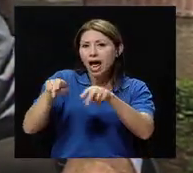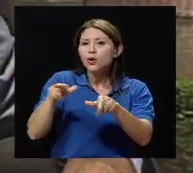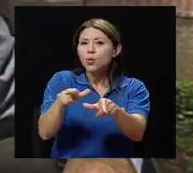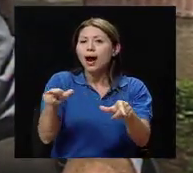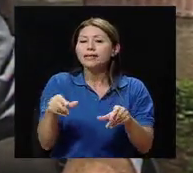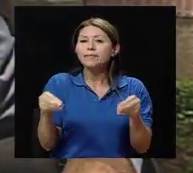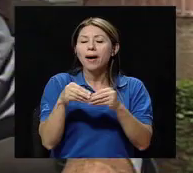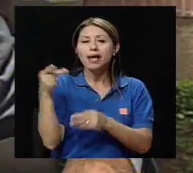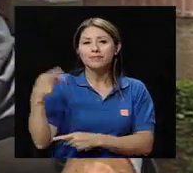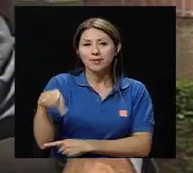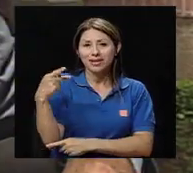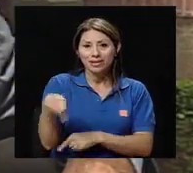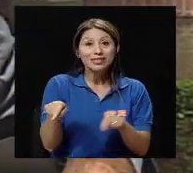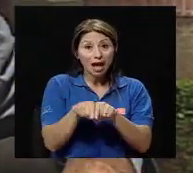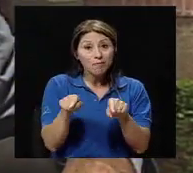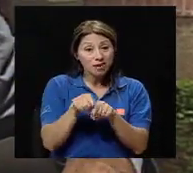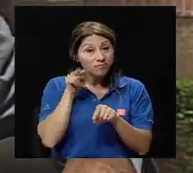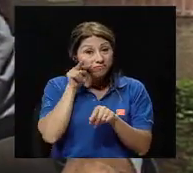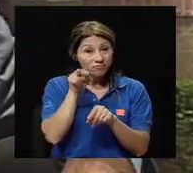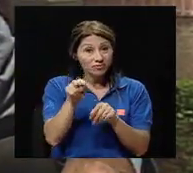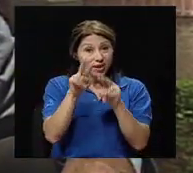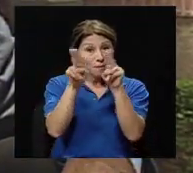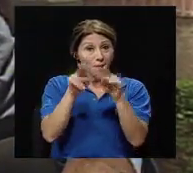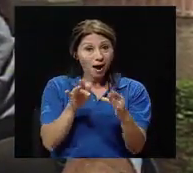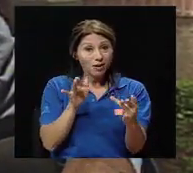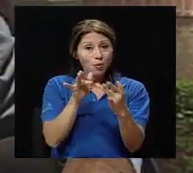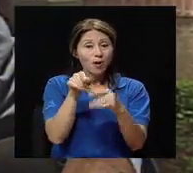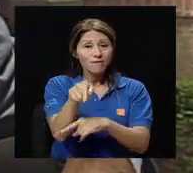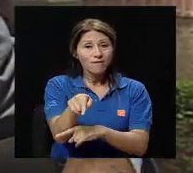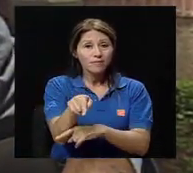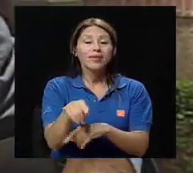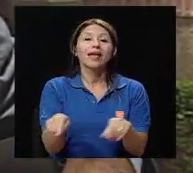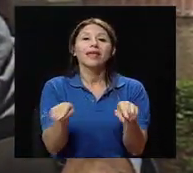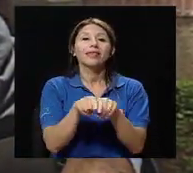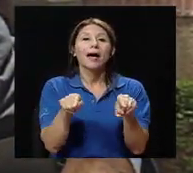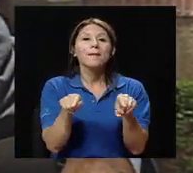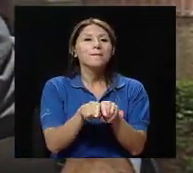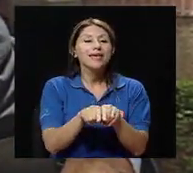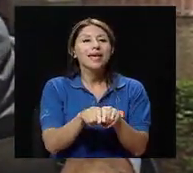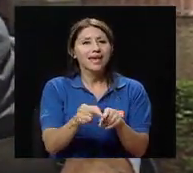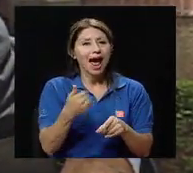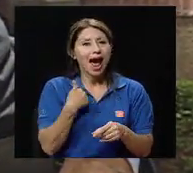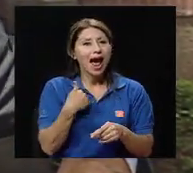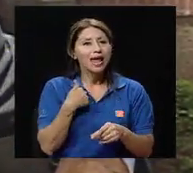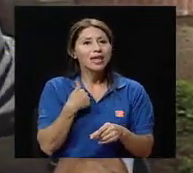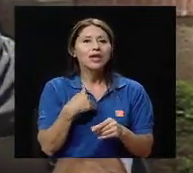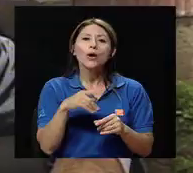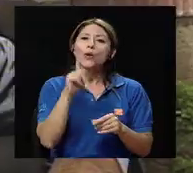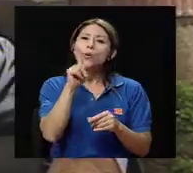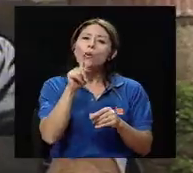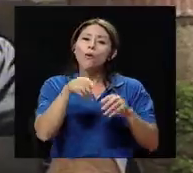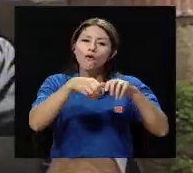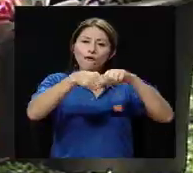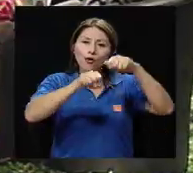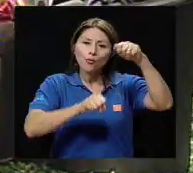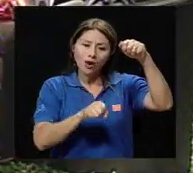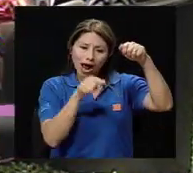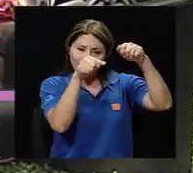un formulario donde uno, si encuentra un mosquito, un zancudo,